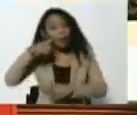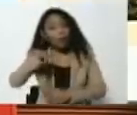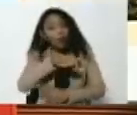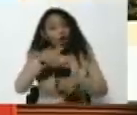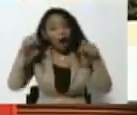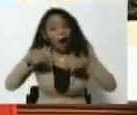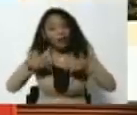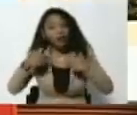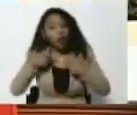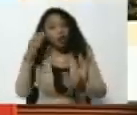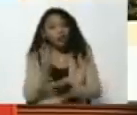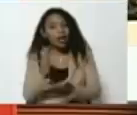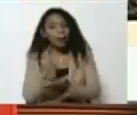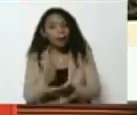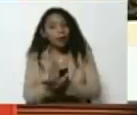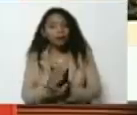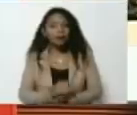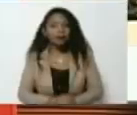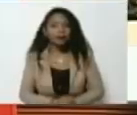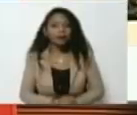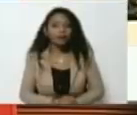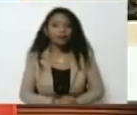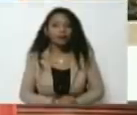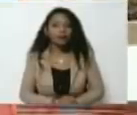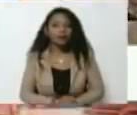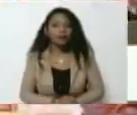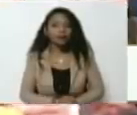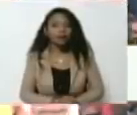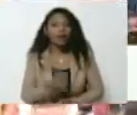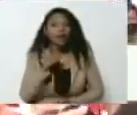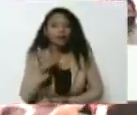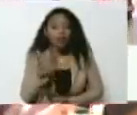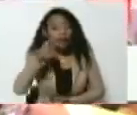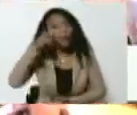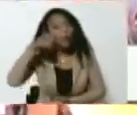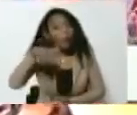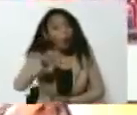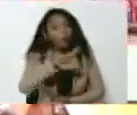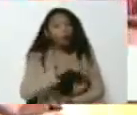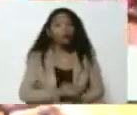voy a estar siempre, le dije. Dile al pueblo,